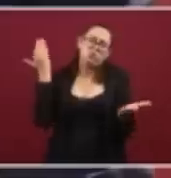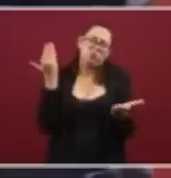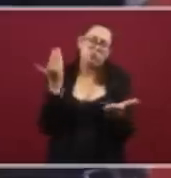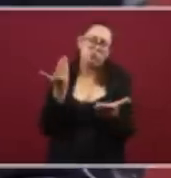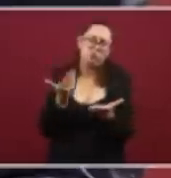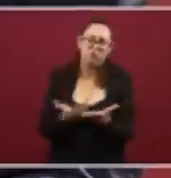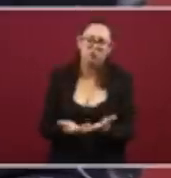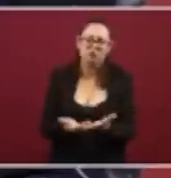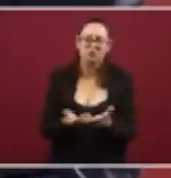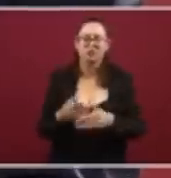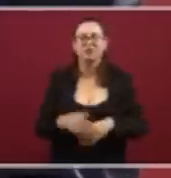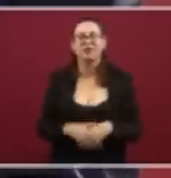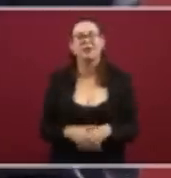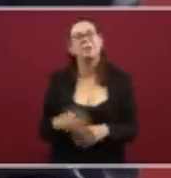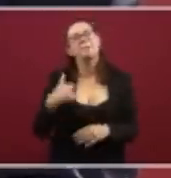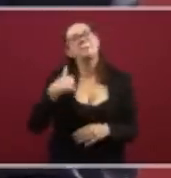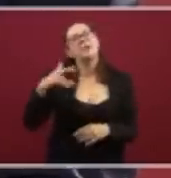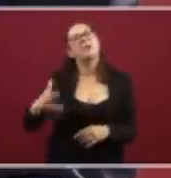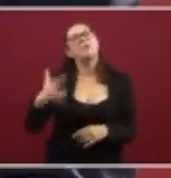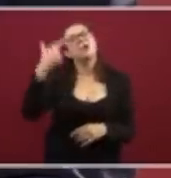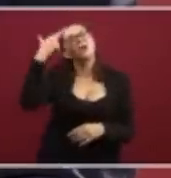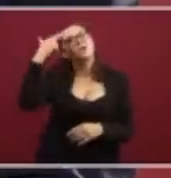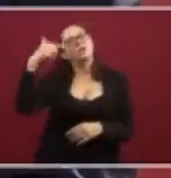yo escribí un libro